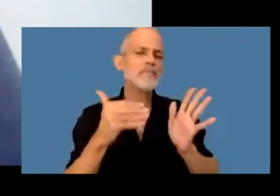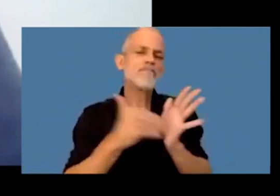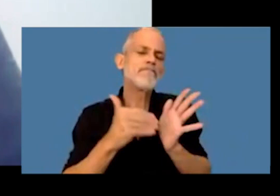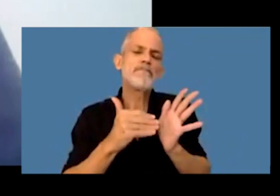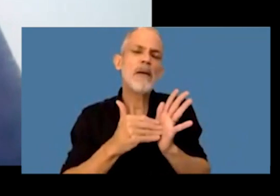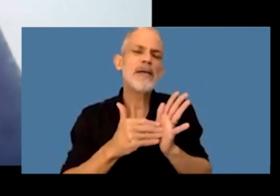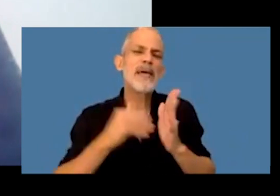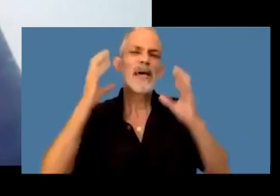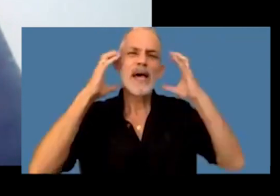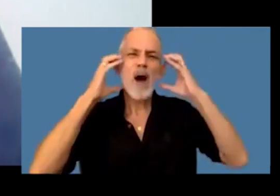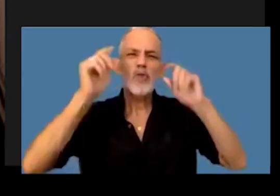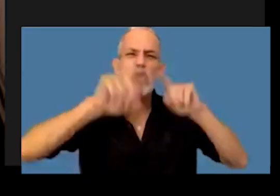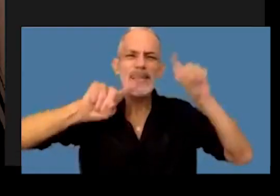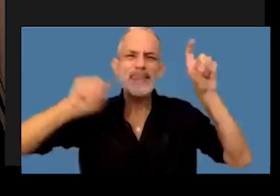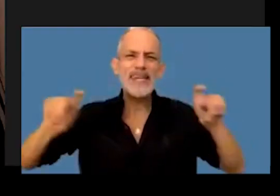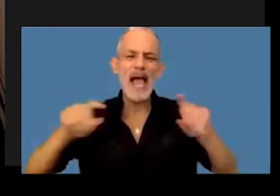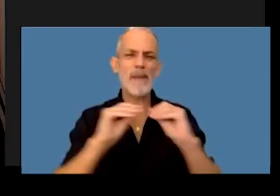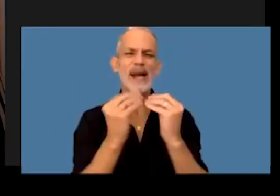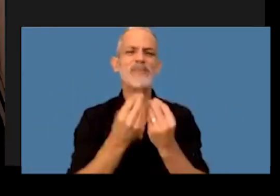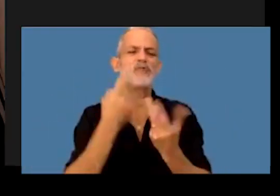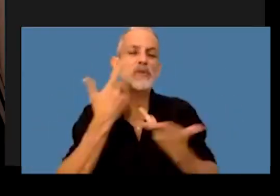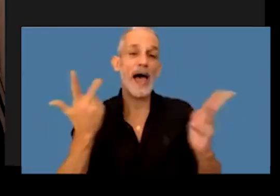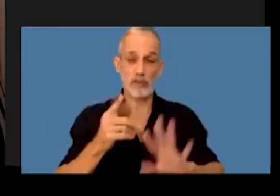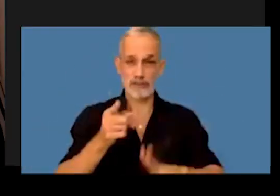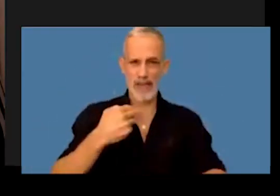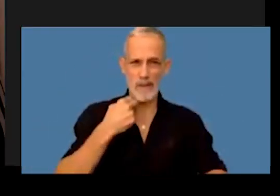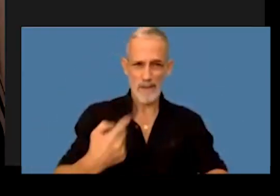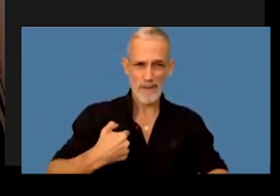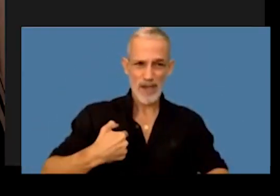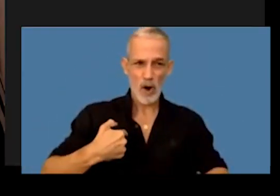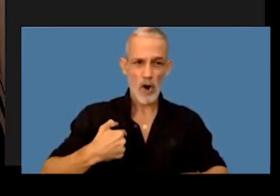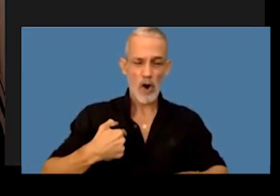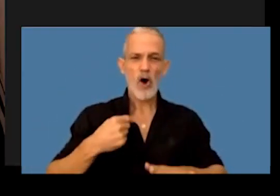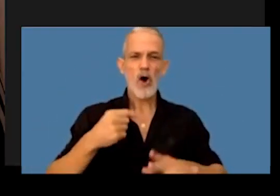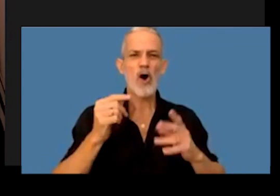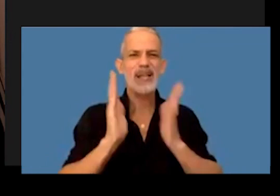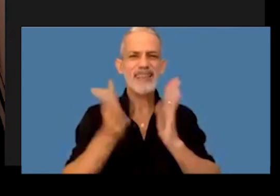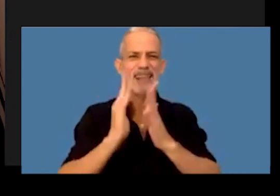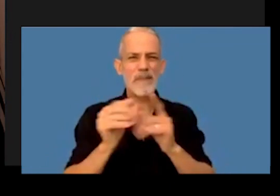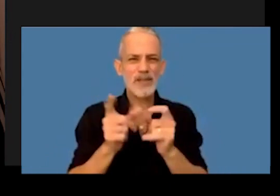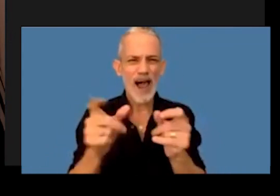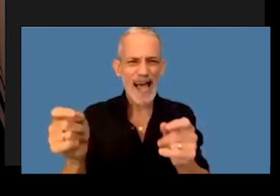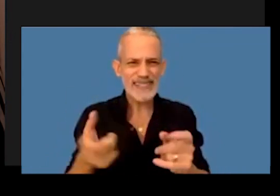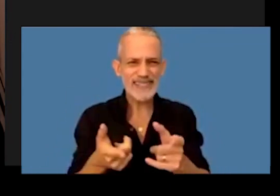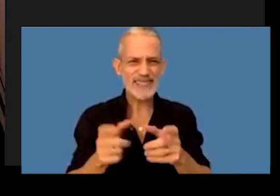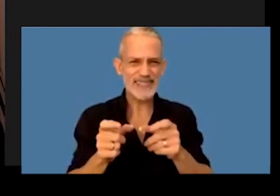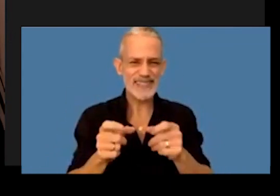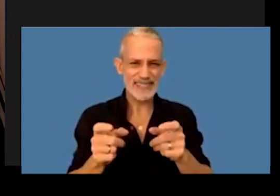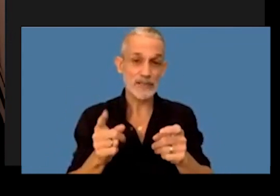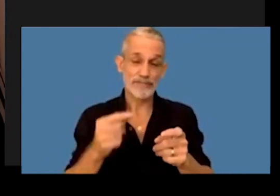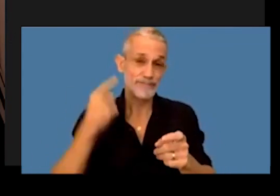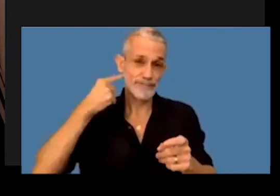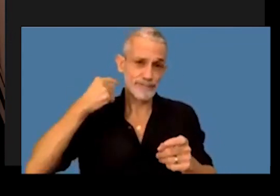audiometría. Sí, él tuvo tratamiento de quimio, mi hijito, y lo perdió